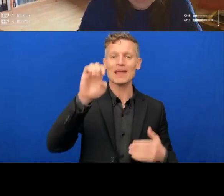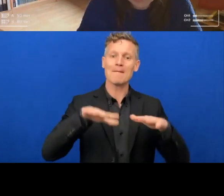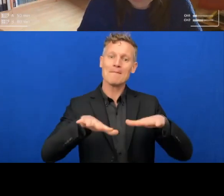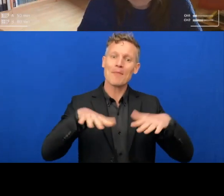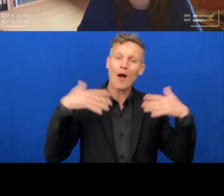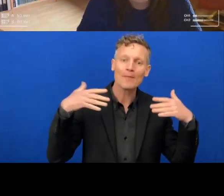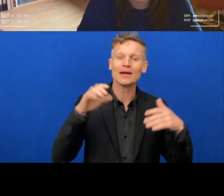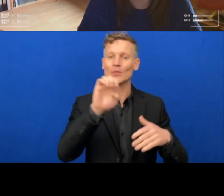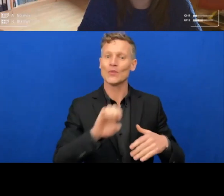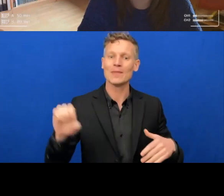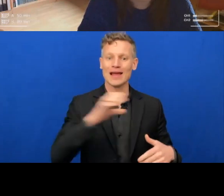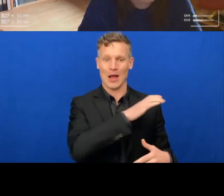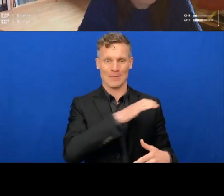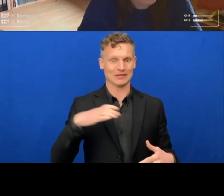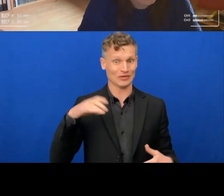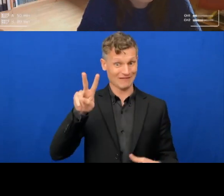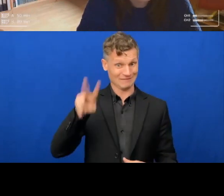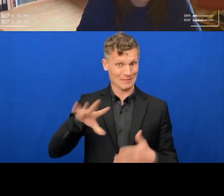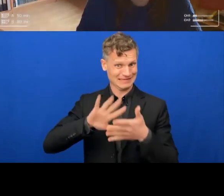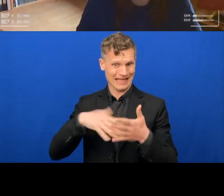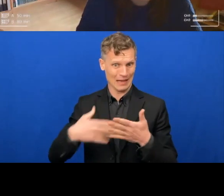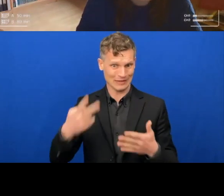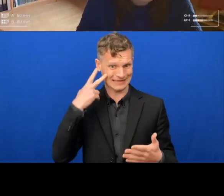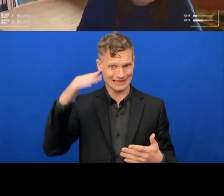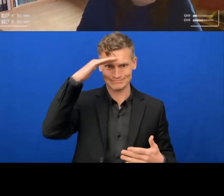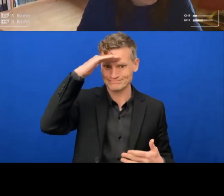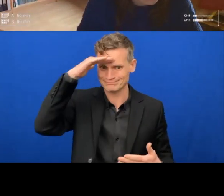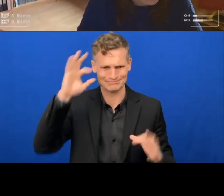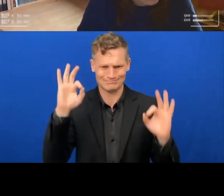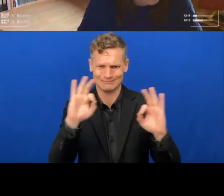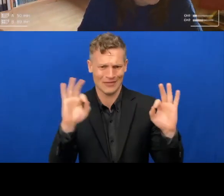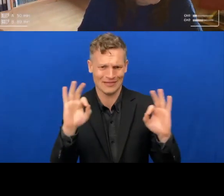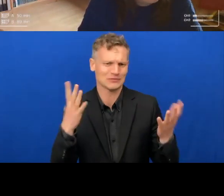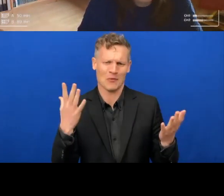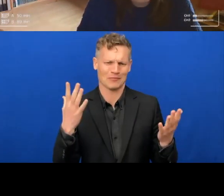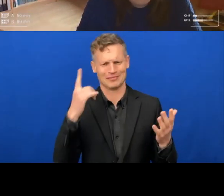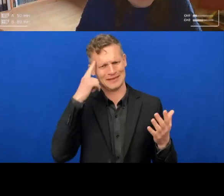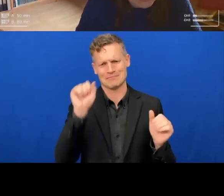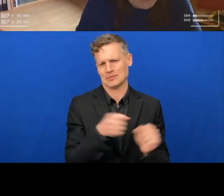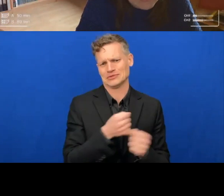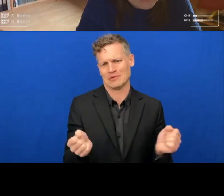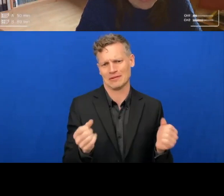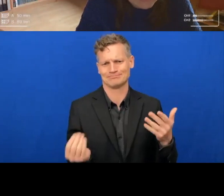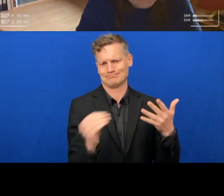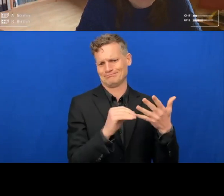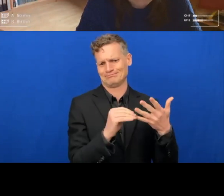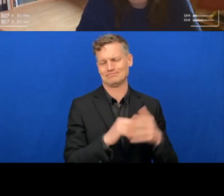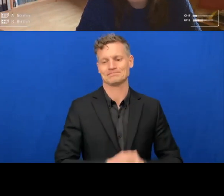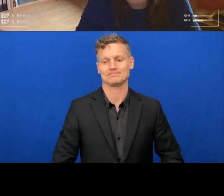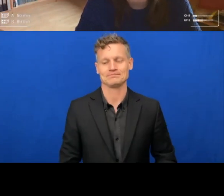en la Unión Europea o en las instituciones europeas, y en aquel momento la lengua de señas flamenca no era parte de